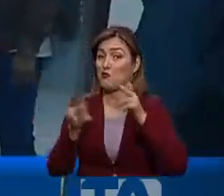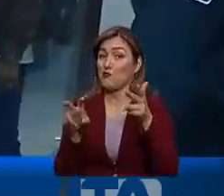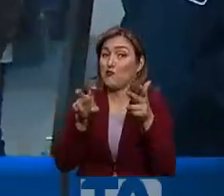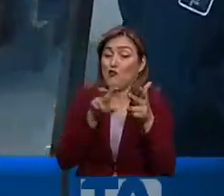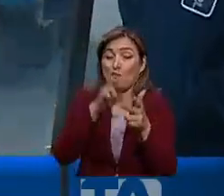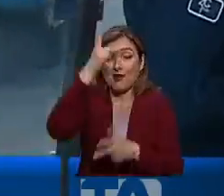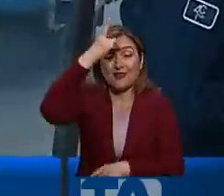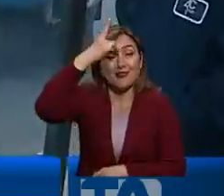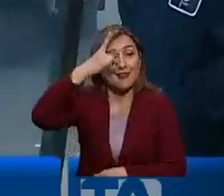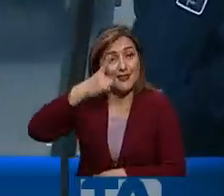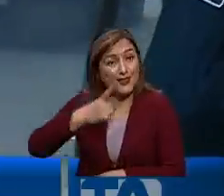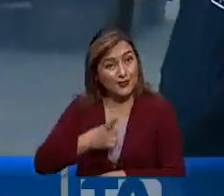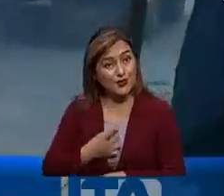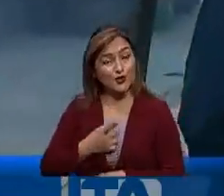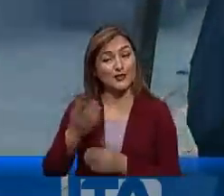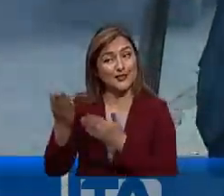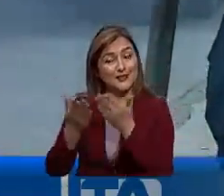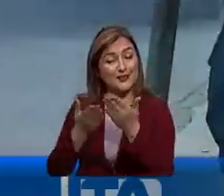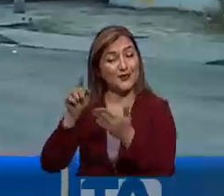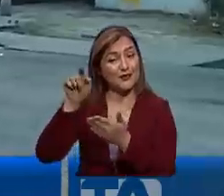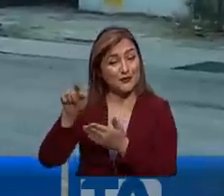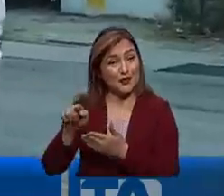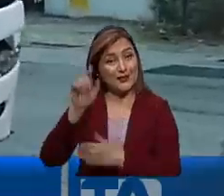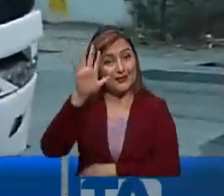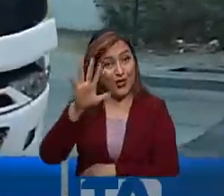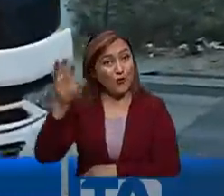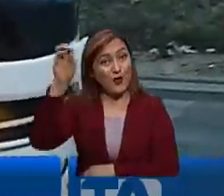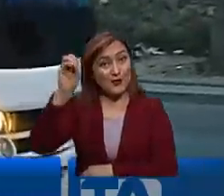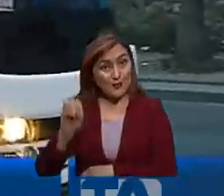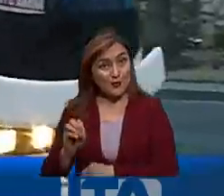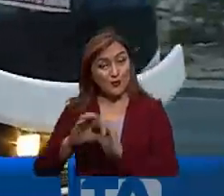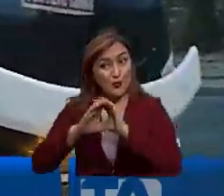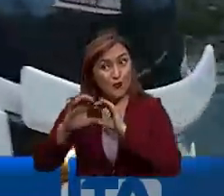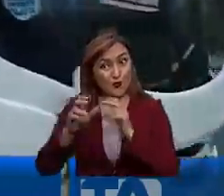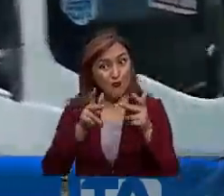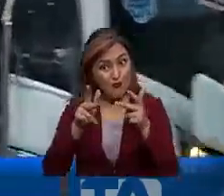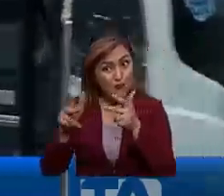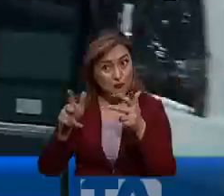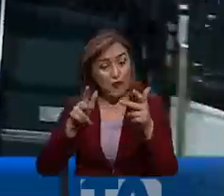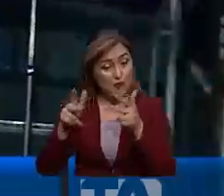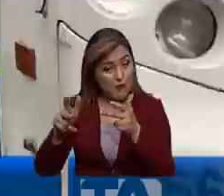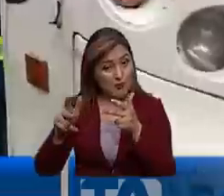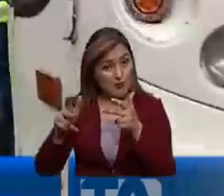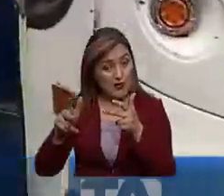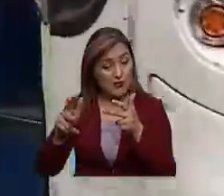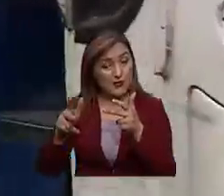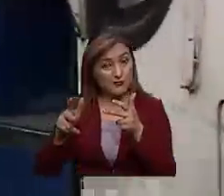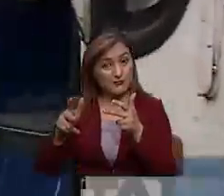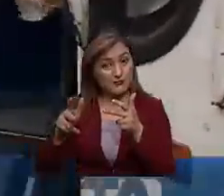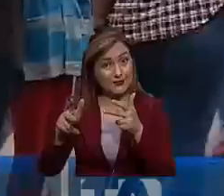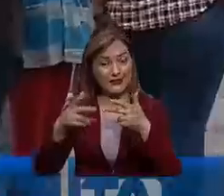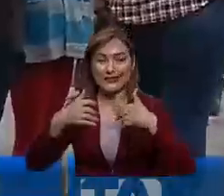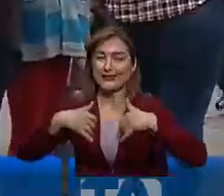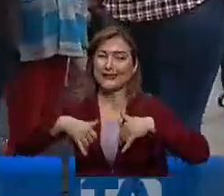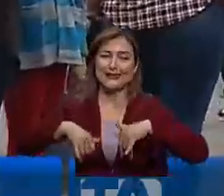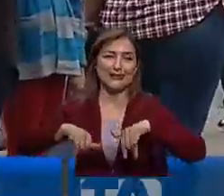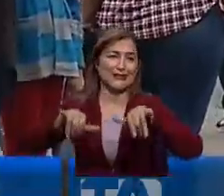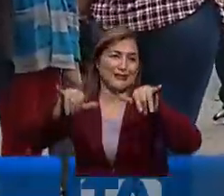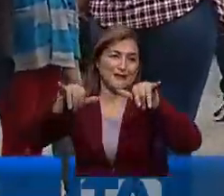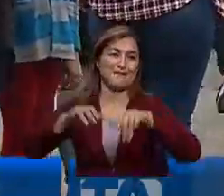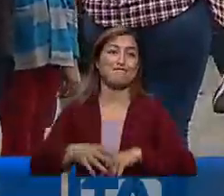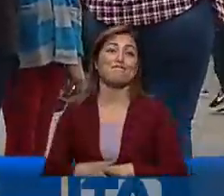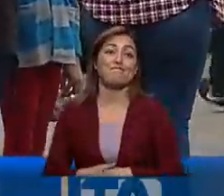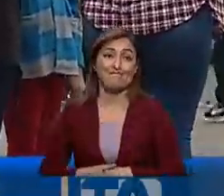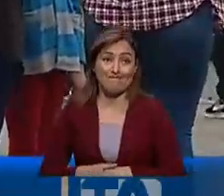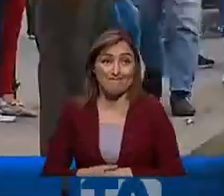La decisión de brindar el servicio con solo el 50% de las unidades que conforman el parque automotor se mantendrá